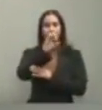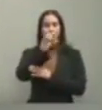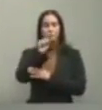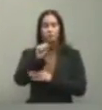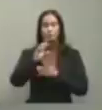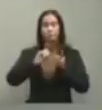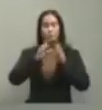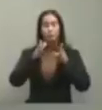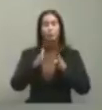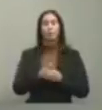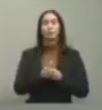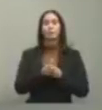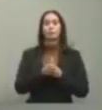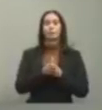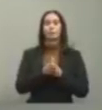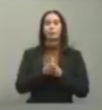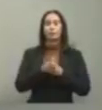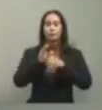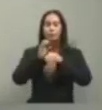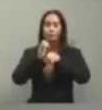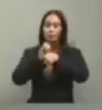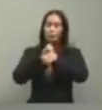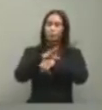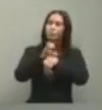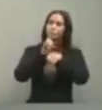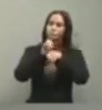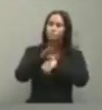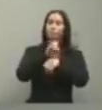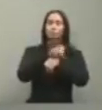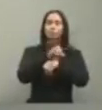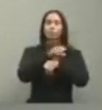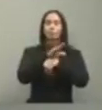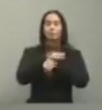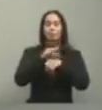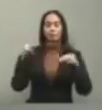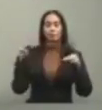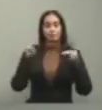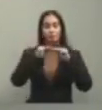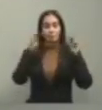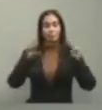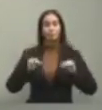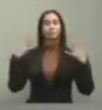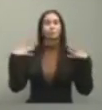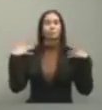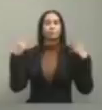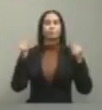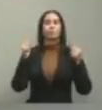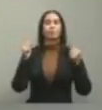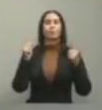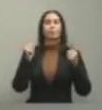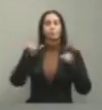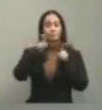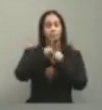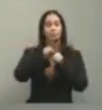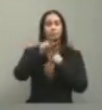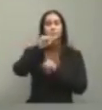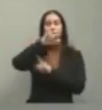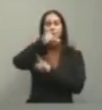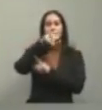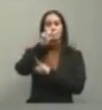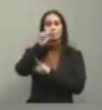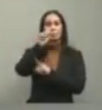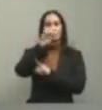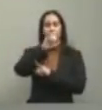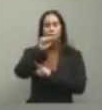director del idioma el idioma epidemiología del ministerio de salud pública y josé luís cruz director de